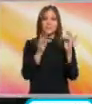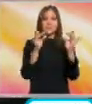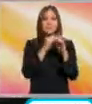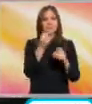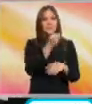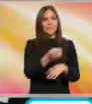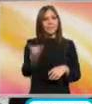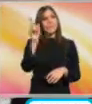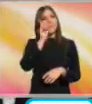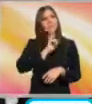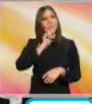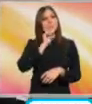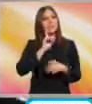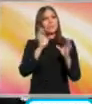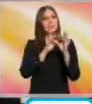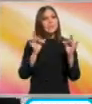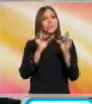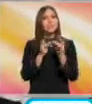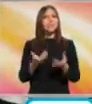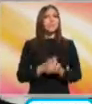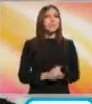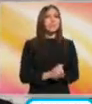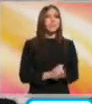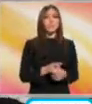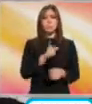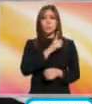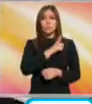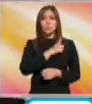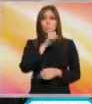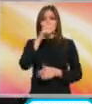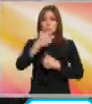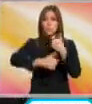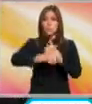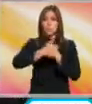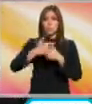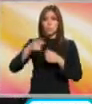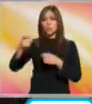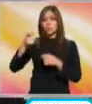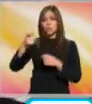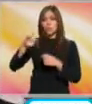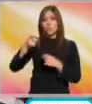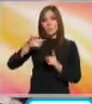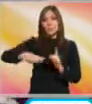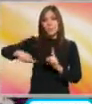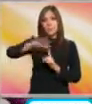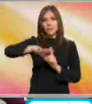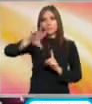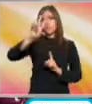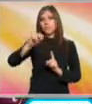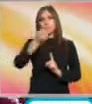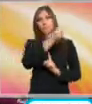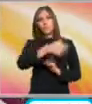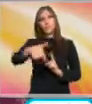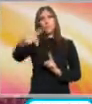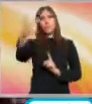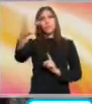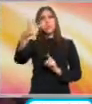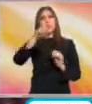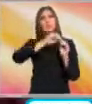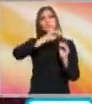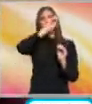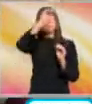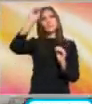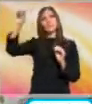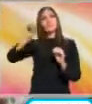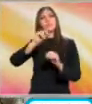las señoritas y nos expliquen. No nada más participan las de Xochimilco. No, participan 12 de las 16 delegaciones